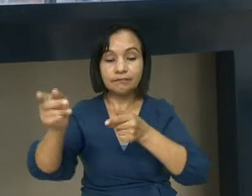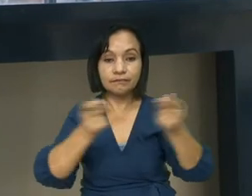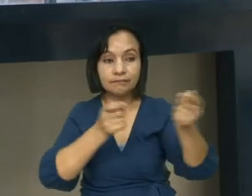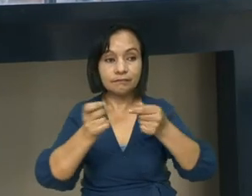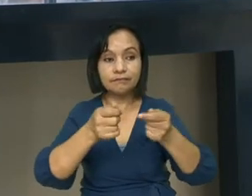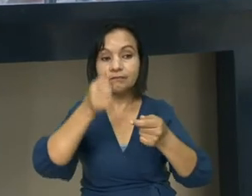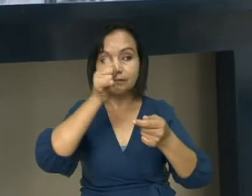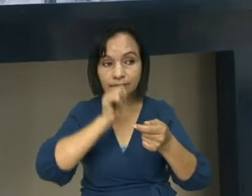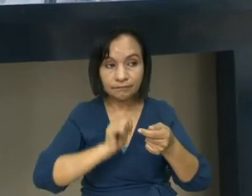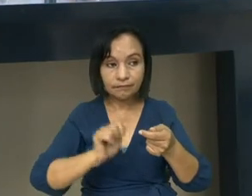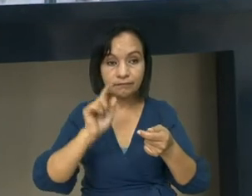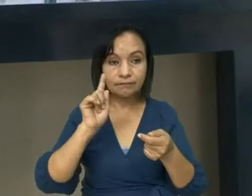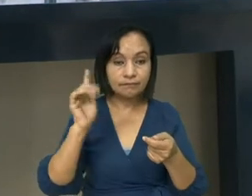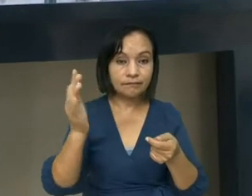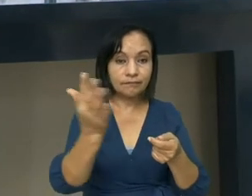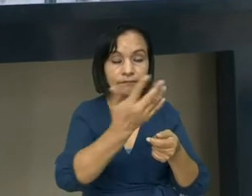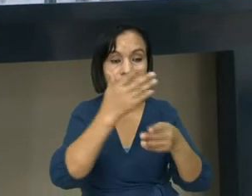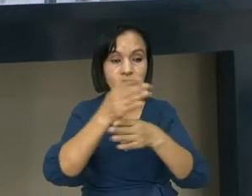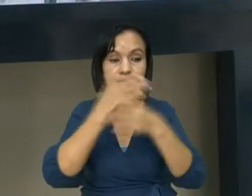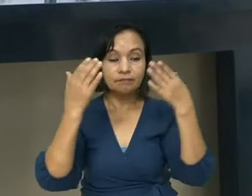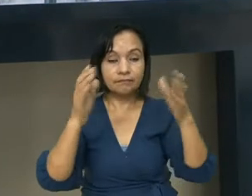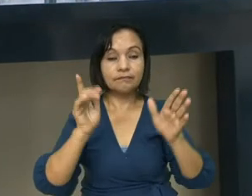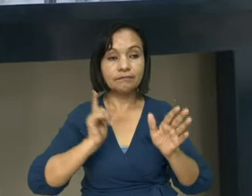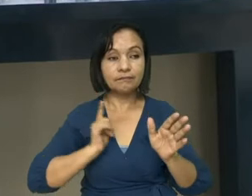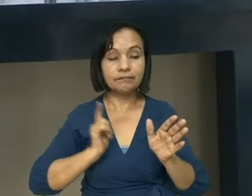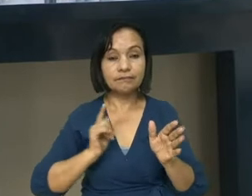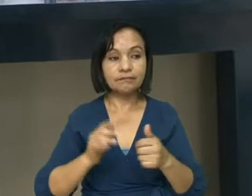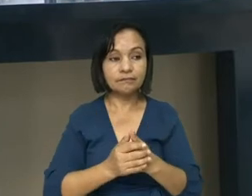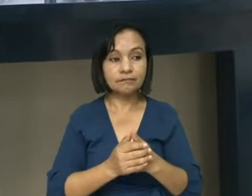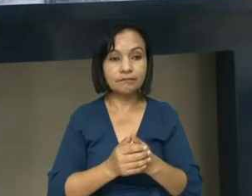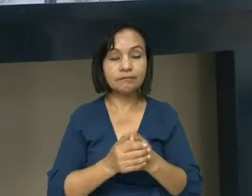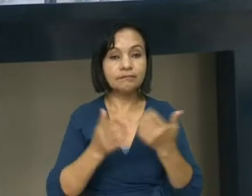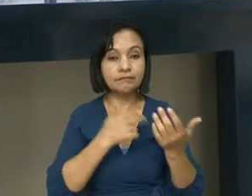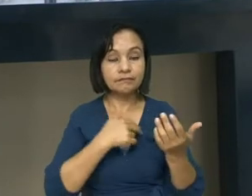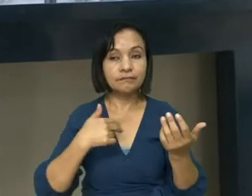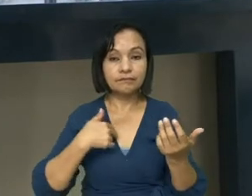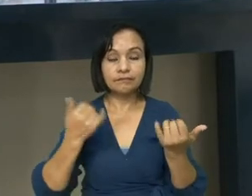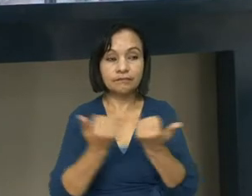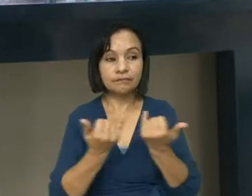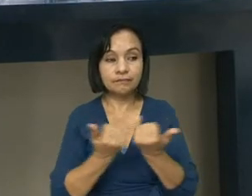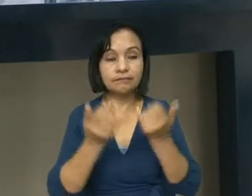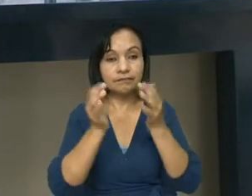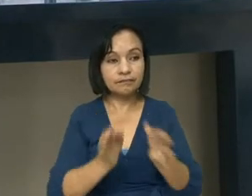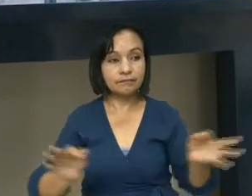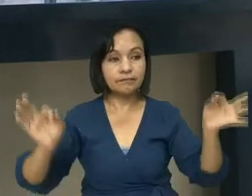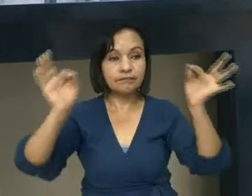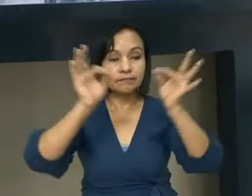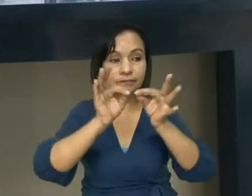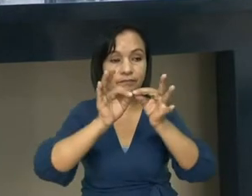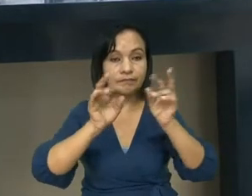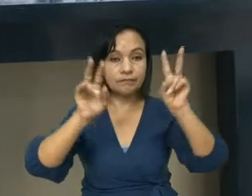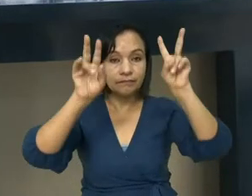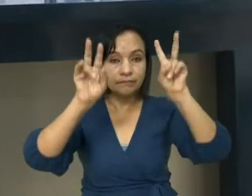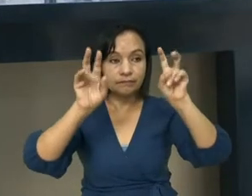el recurso hídrico para todos esos fines que te he mencionado. Entonces también es importante, entonces, el tema